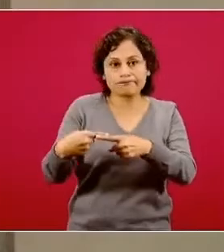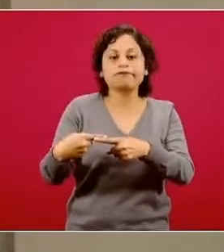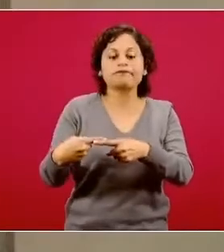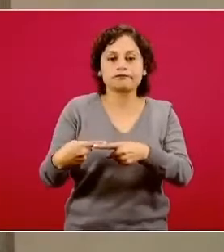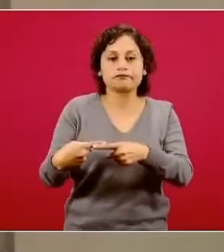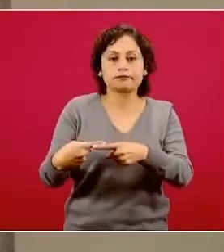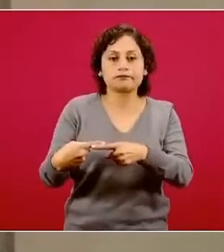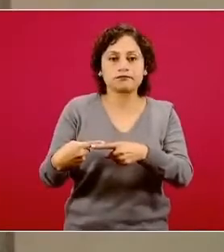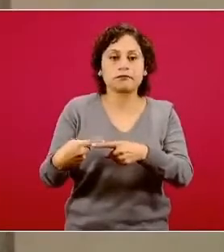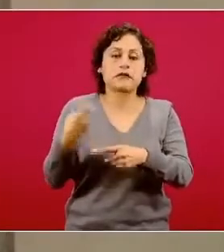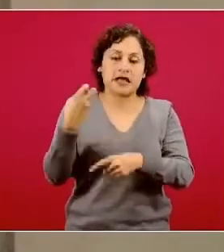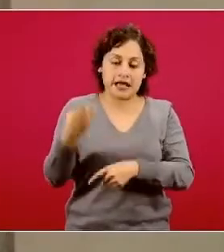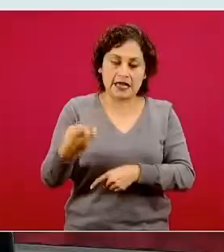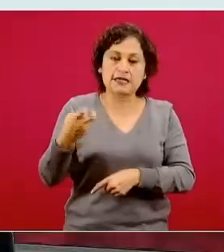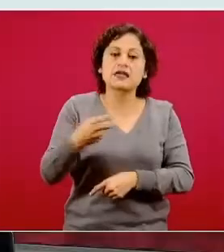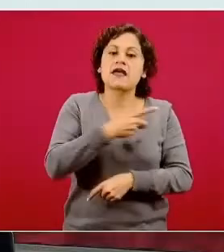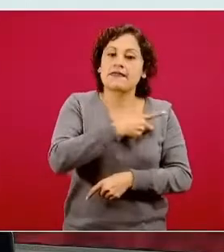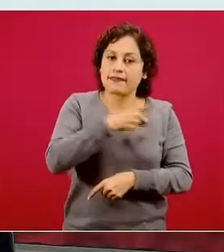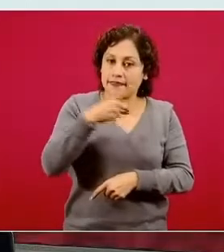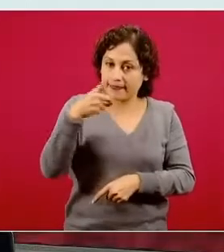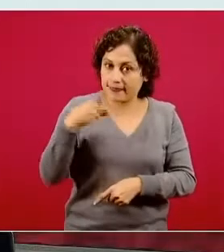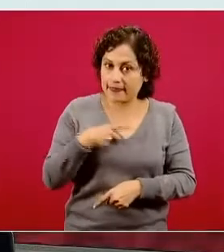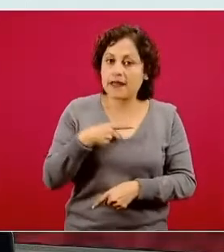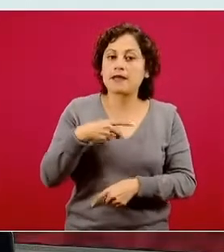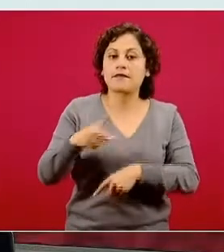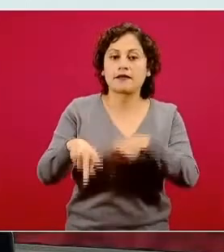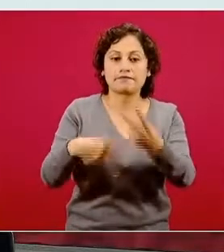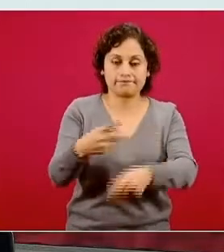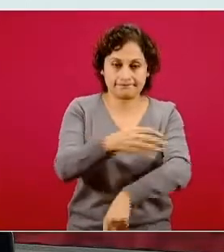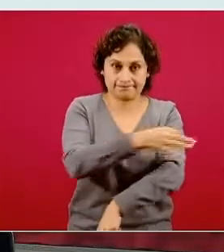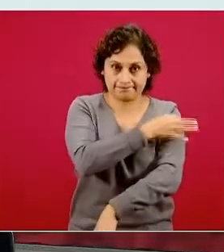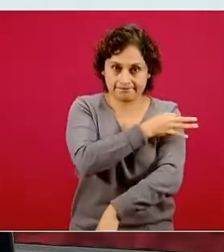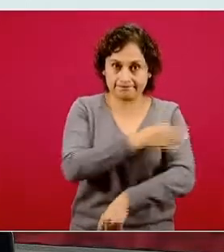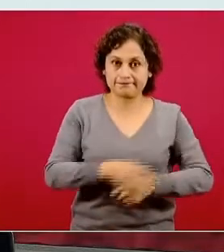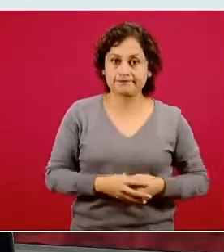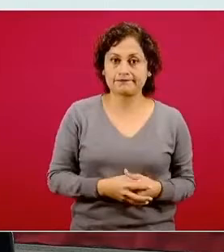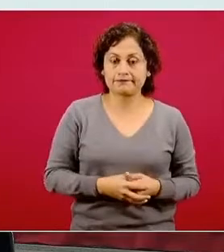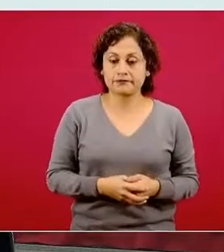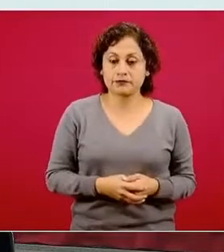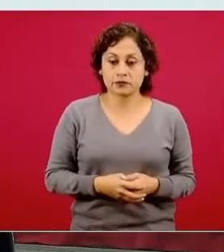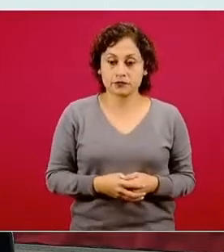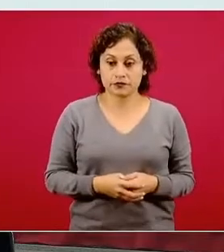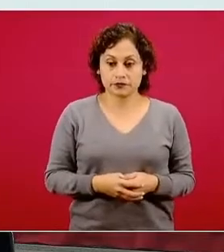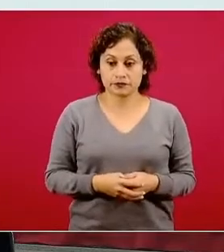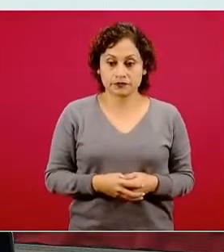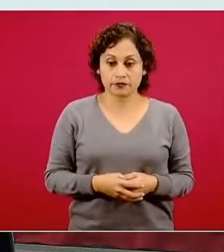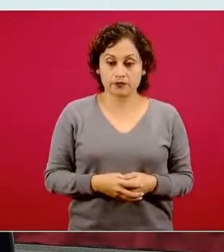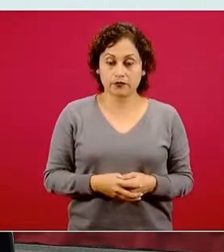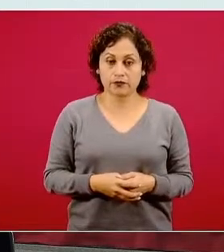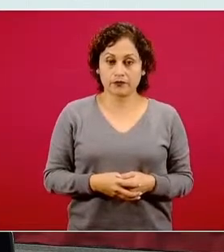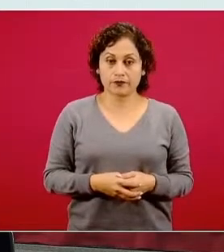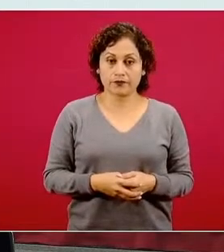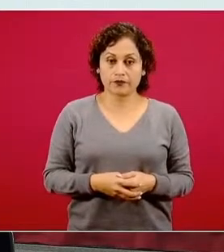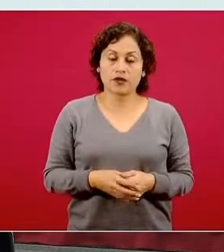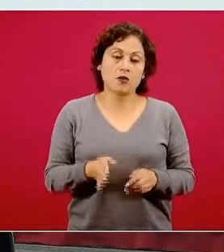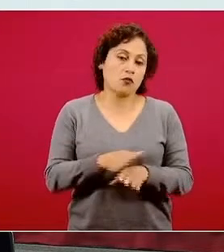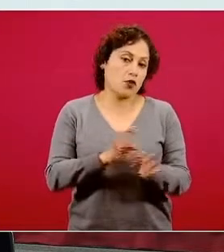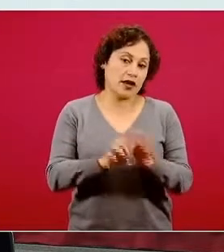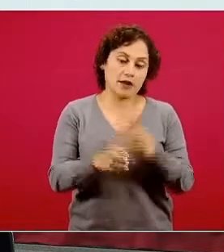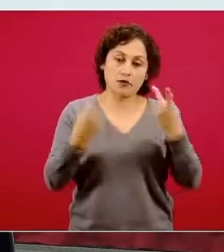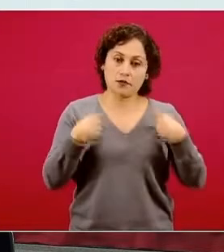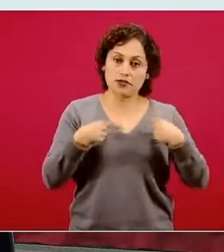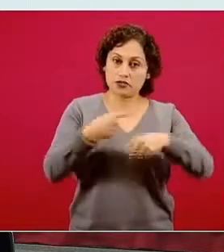cuadro grave de influenza, también como lo hemos hablado aquí con el coronavirus, las personas que viven con cáncer,